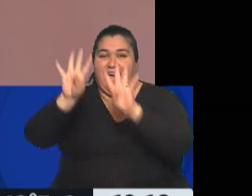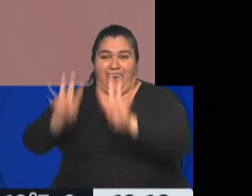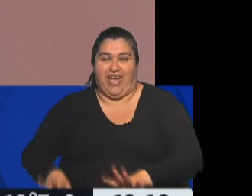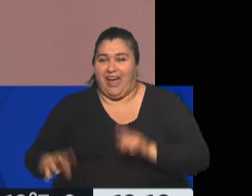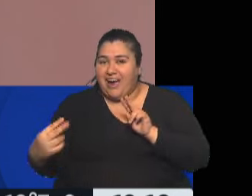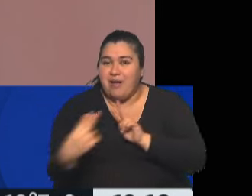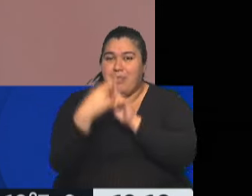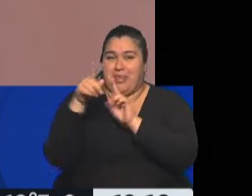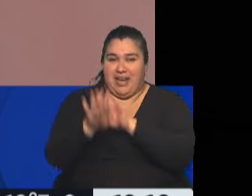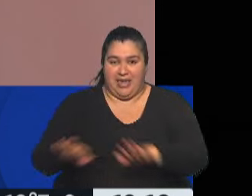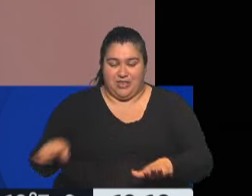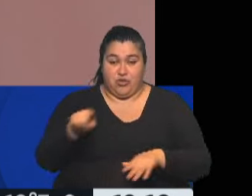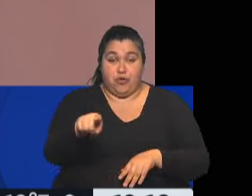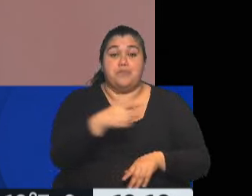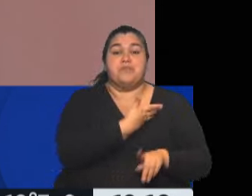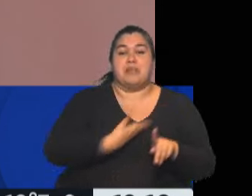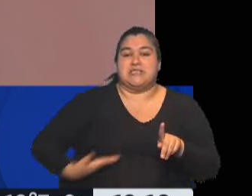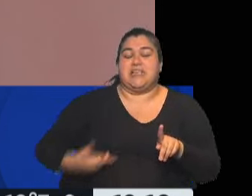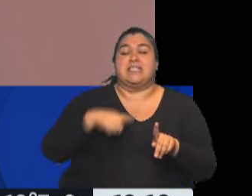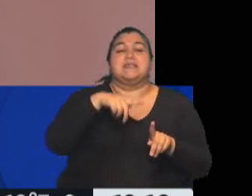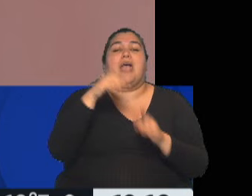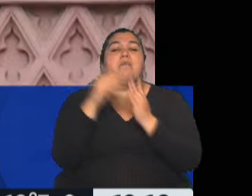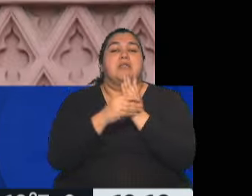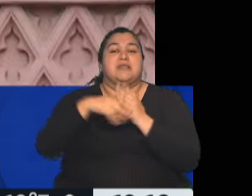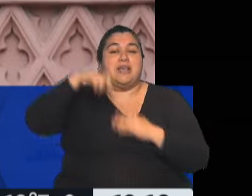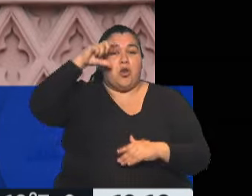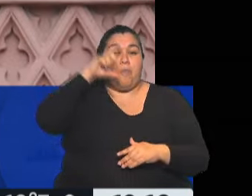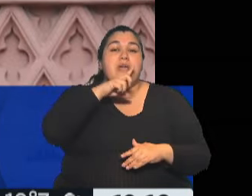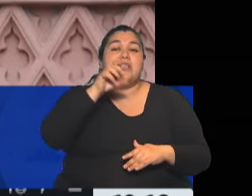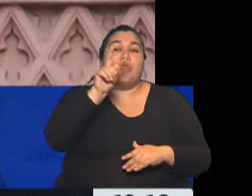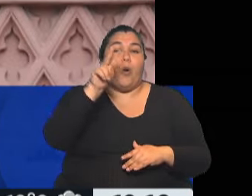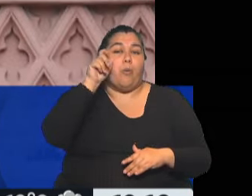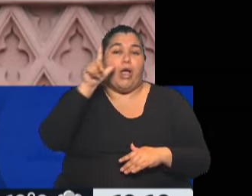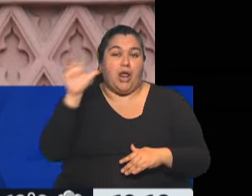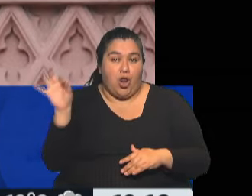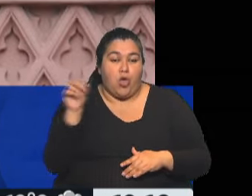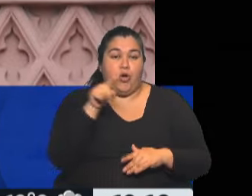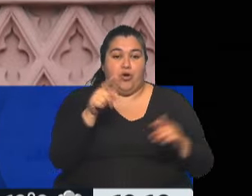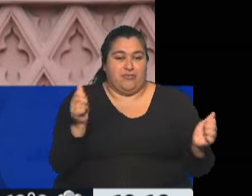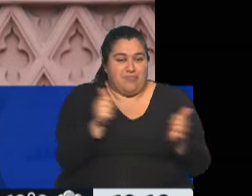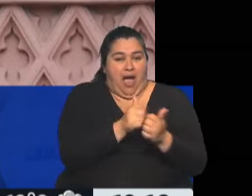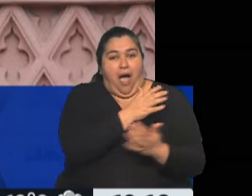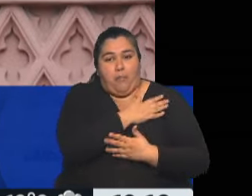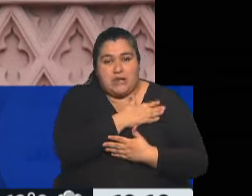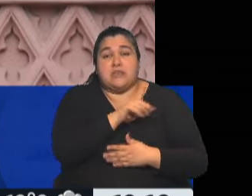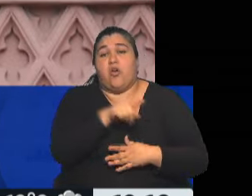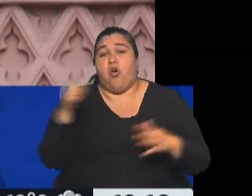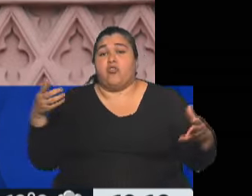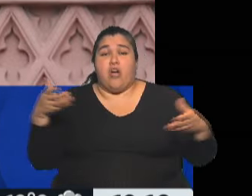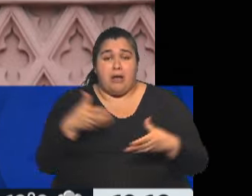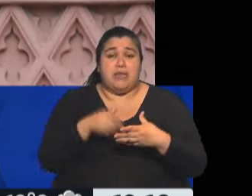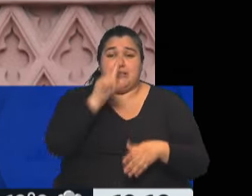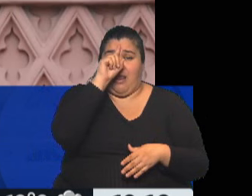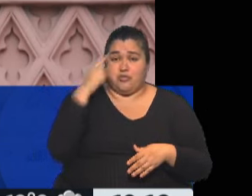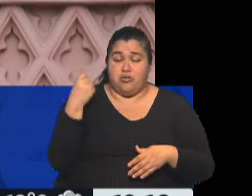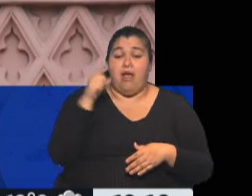la secretaria general de la presidencia, abrazando a Petovelo, la ministra de Desarrollo Humano, también otros integrantes del Gabinete Nacional,